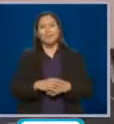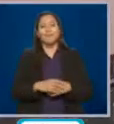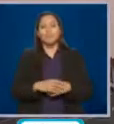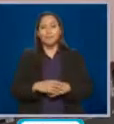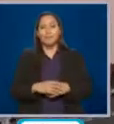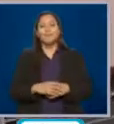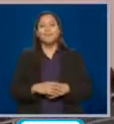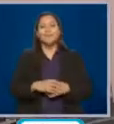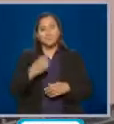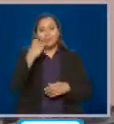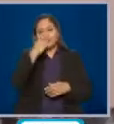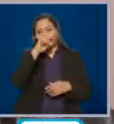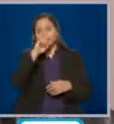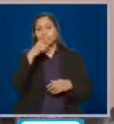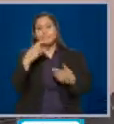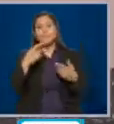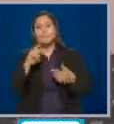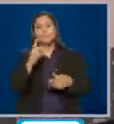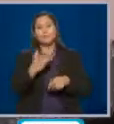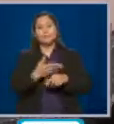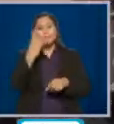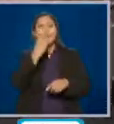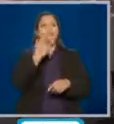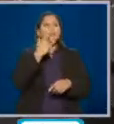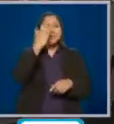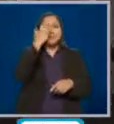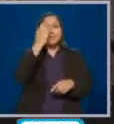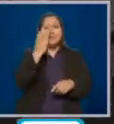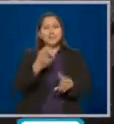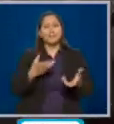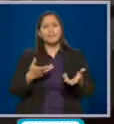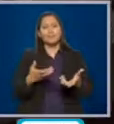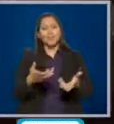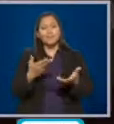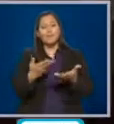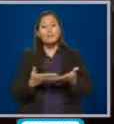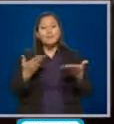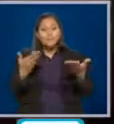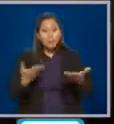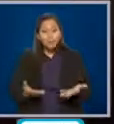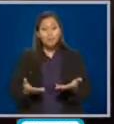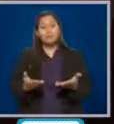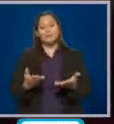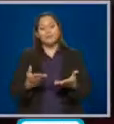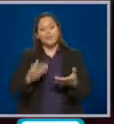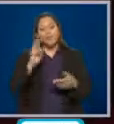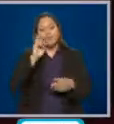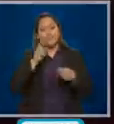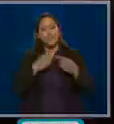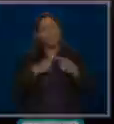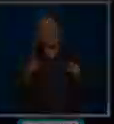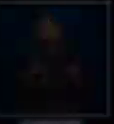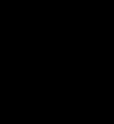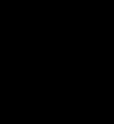ahí, ojitos pajaritos, pero qué bonito es recorrer esta calle que ahora se ve distinto.